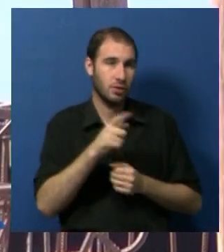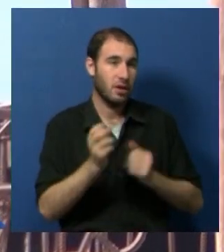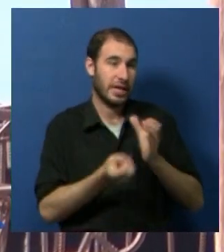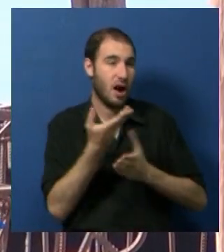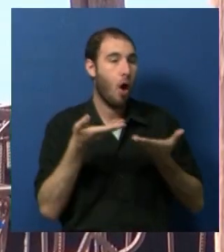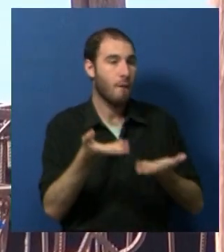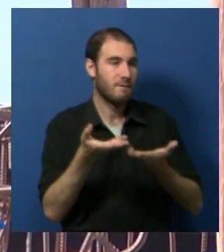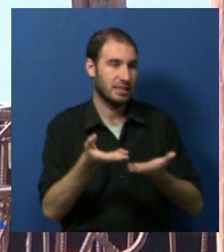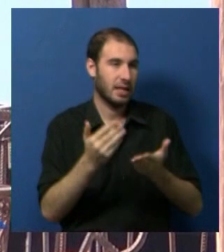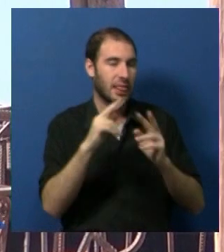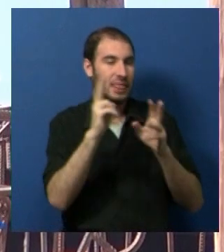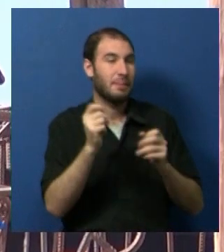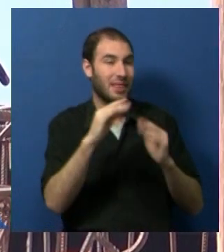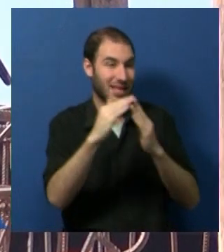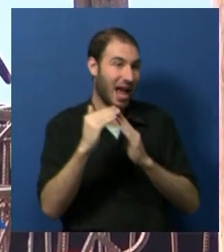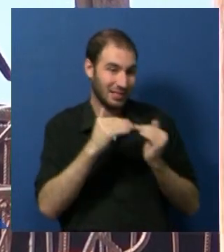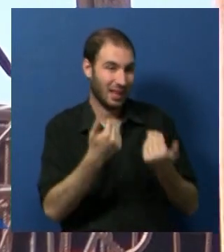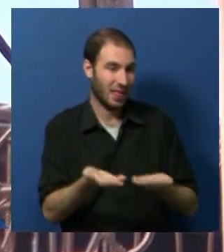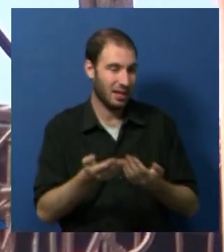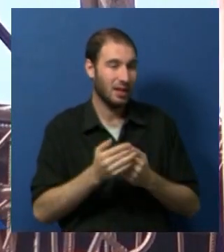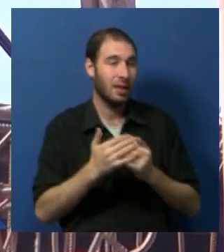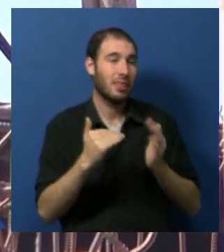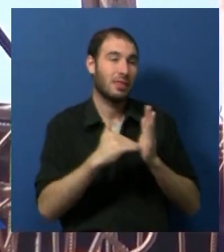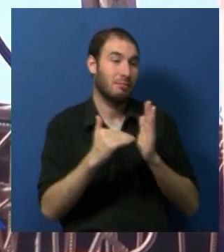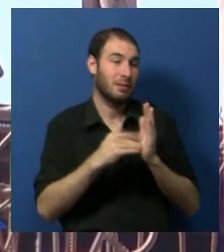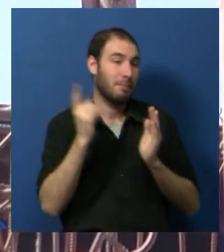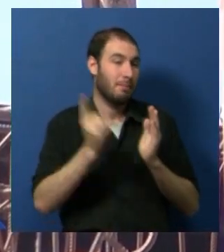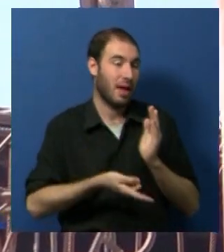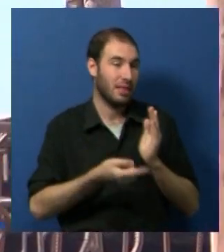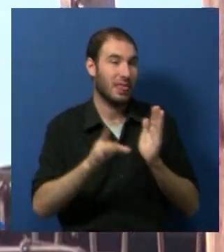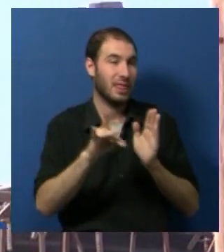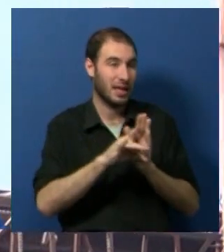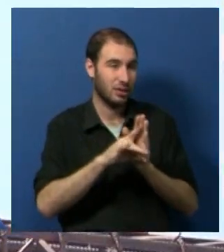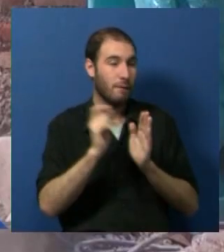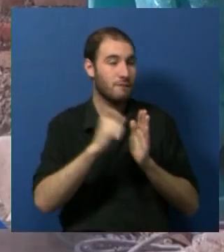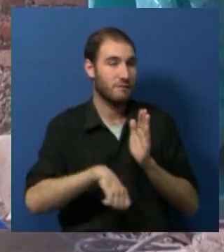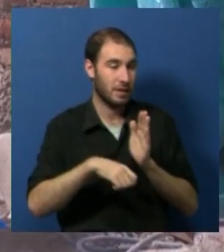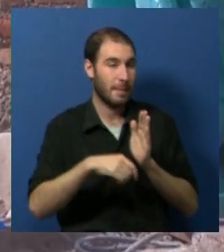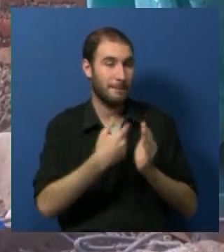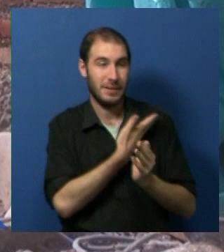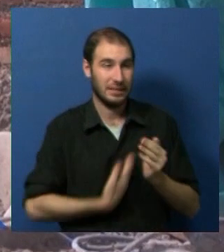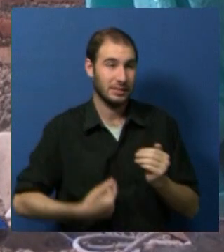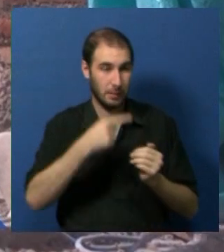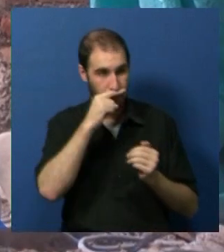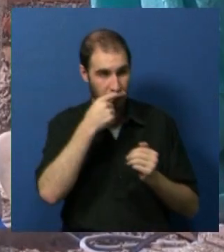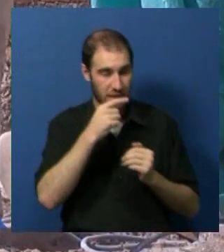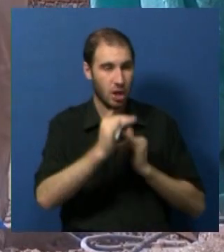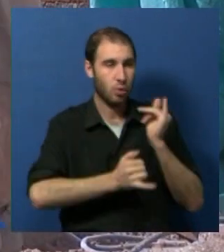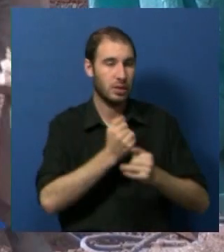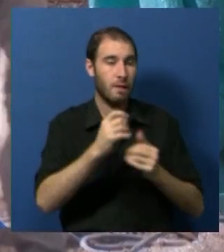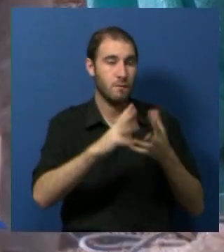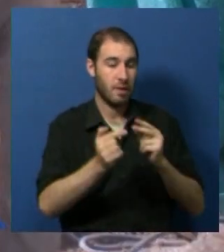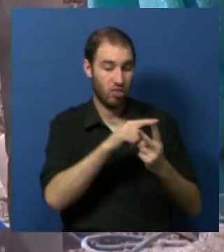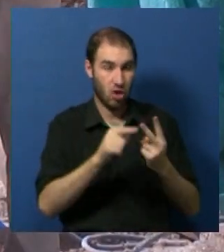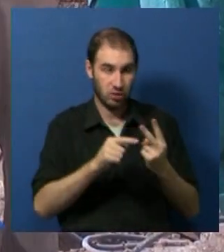formular ofertas en materia habitacional conforme lo establece el decreto que ha firmado el presidente Macri, donde habla de dos